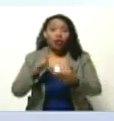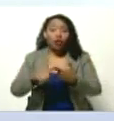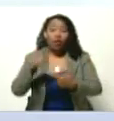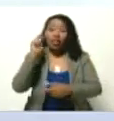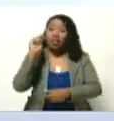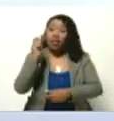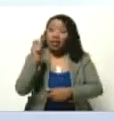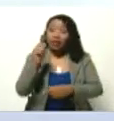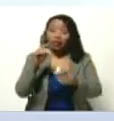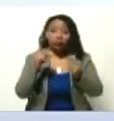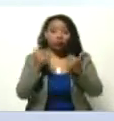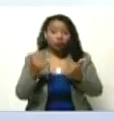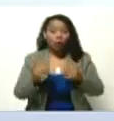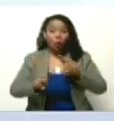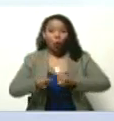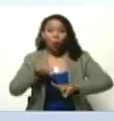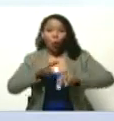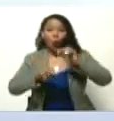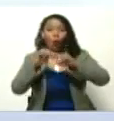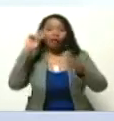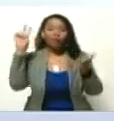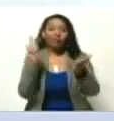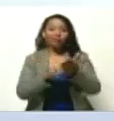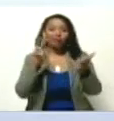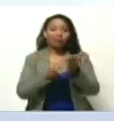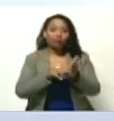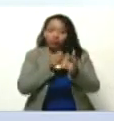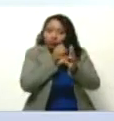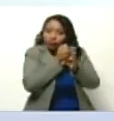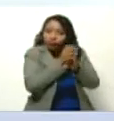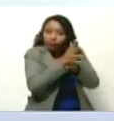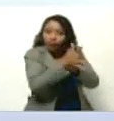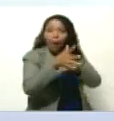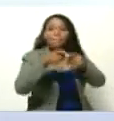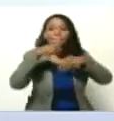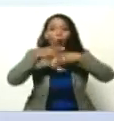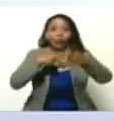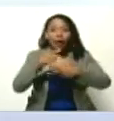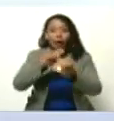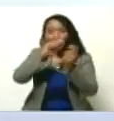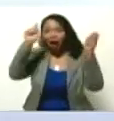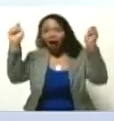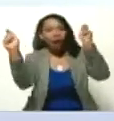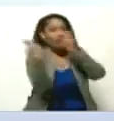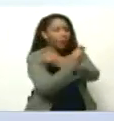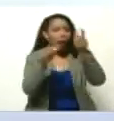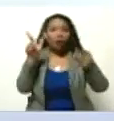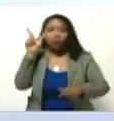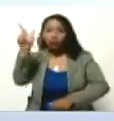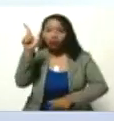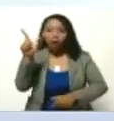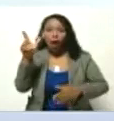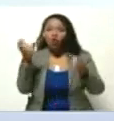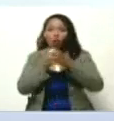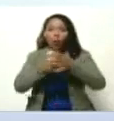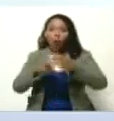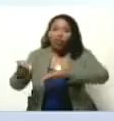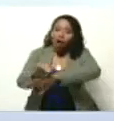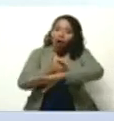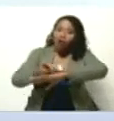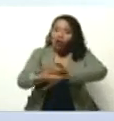lo inmediato, construir una verdadera estructura política que convierta al Partido Socialista Unido de Venezuela en el partido de gobierno.